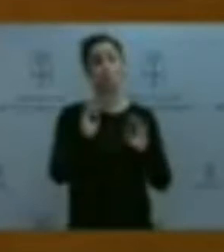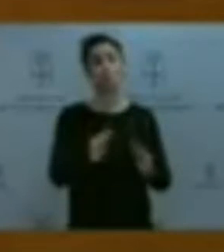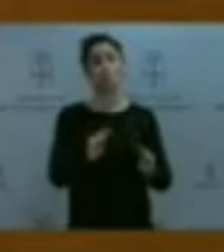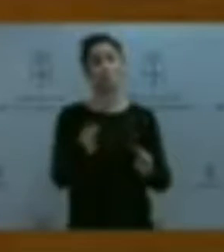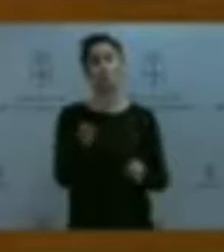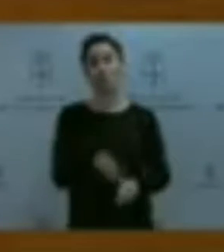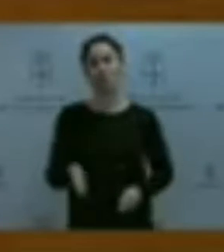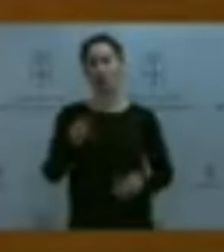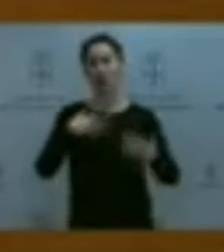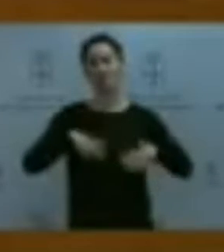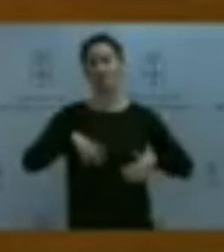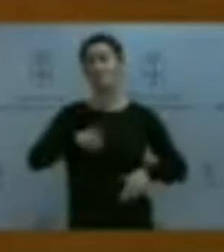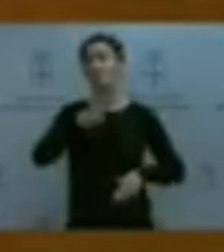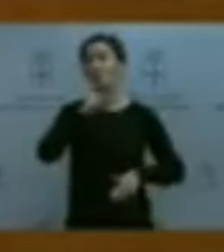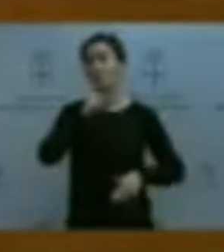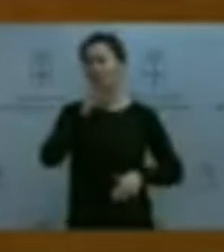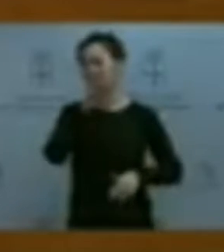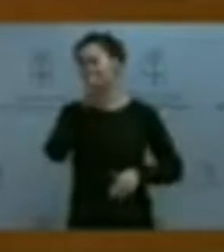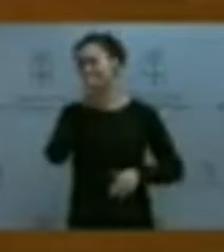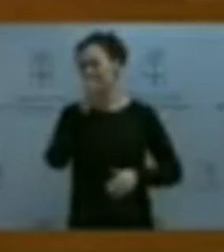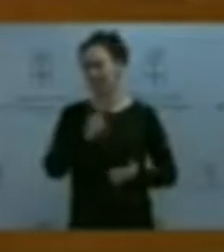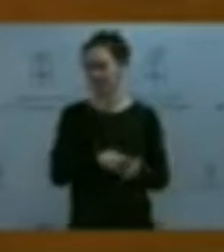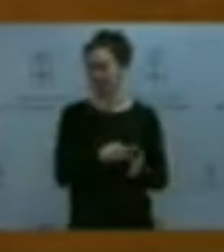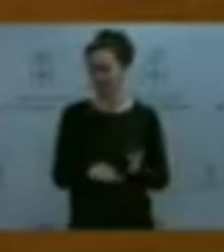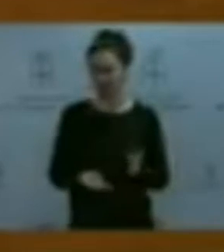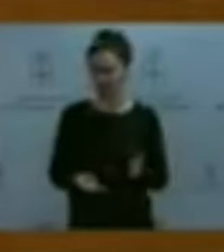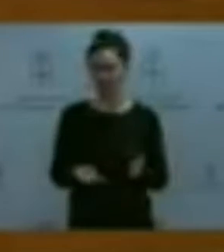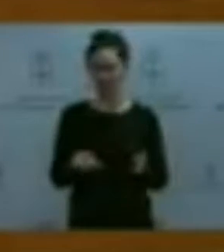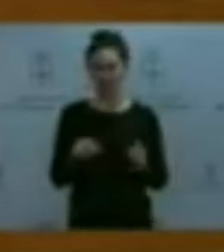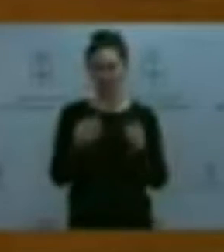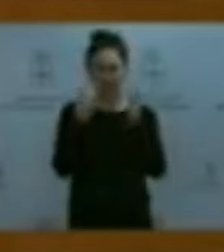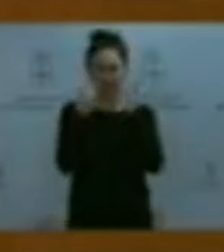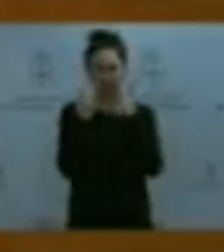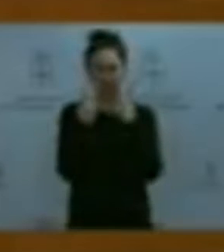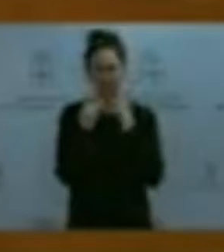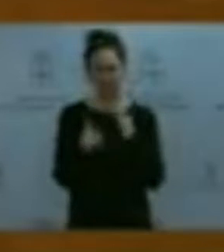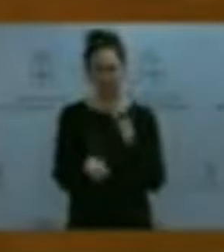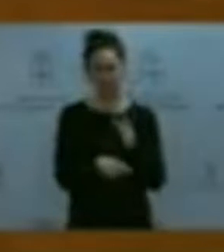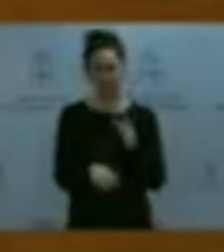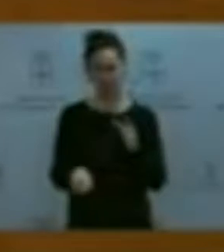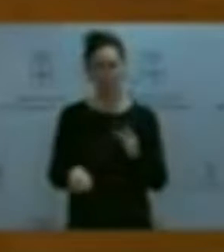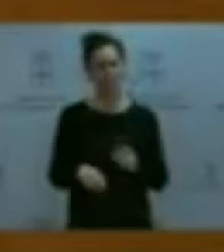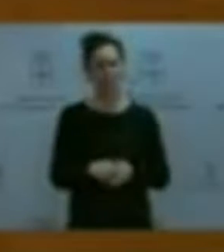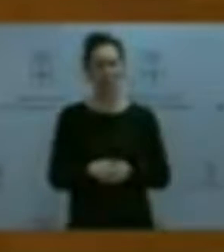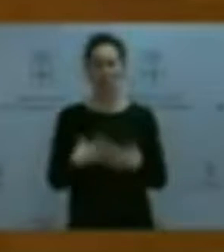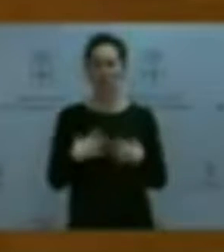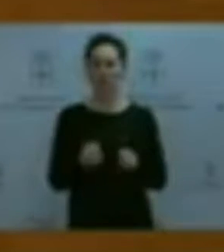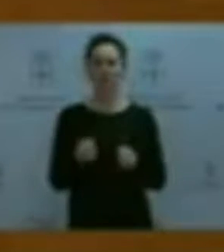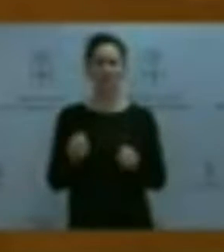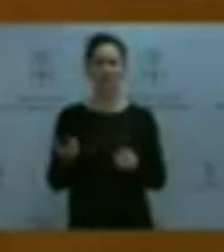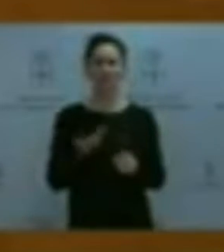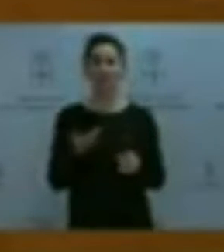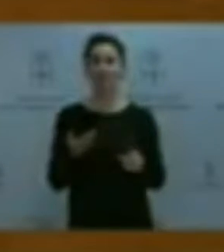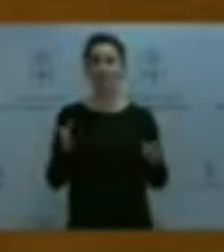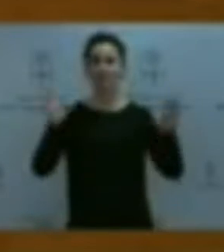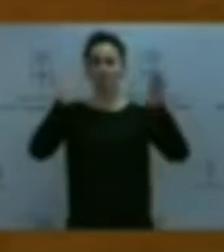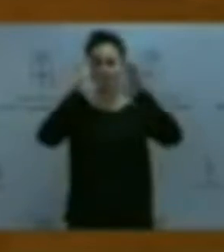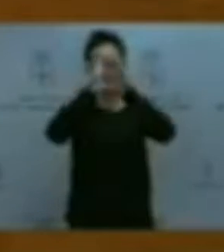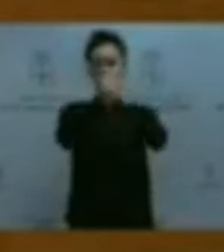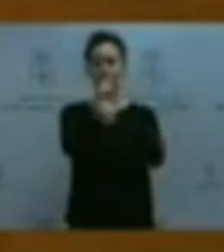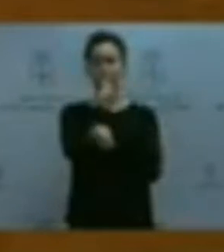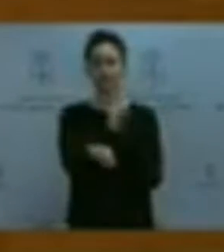técnicas y de salubridad para los que allí trabajan. Pero el oscuro mutismo pues nos impide